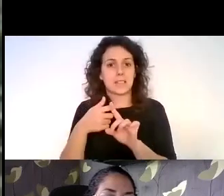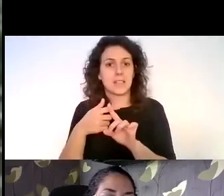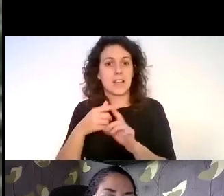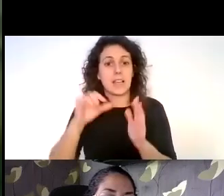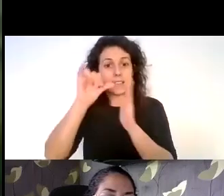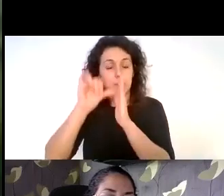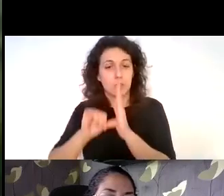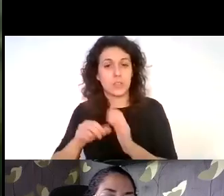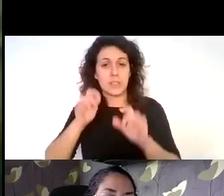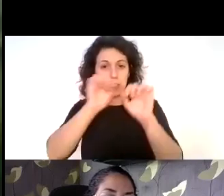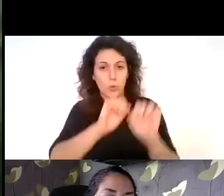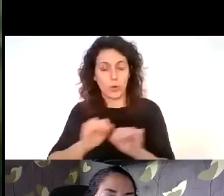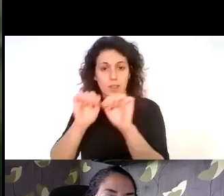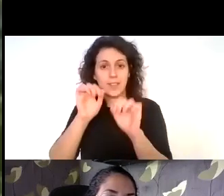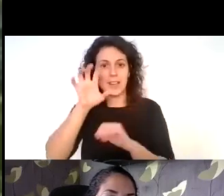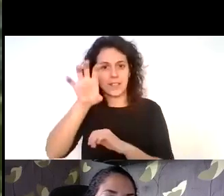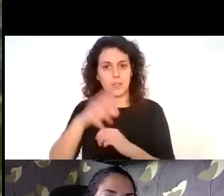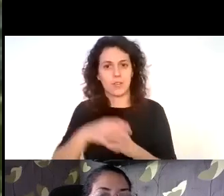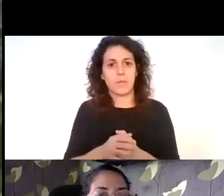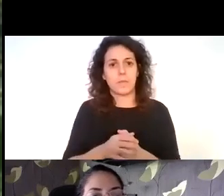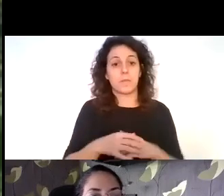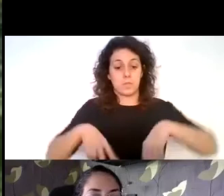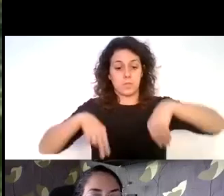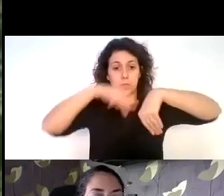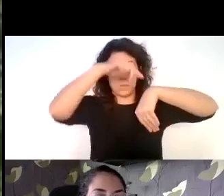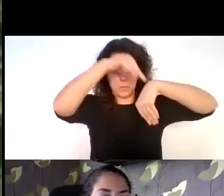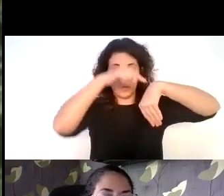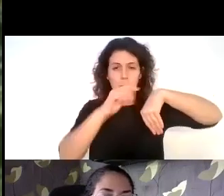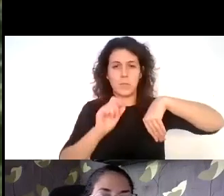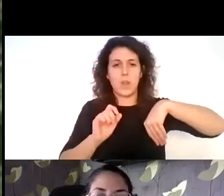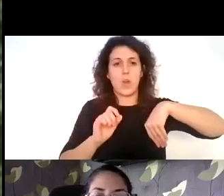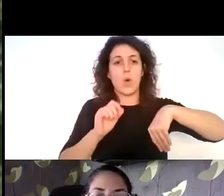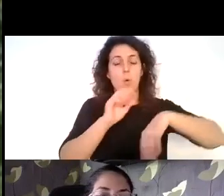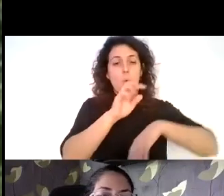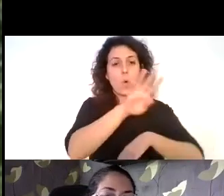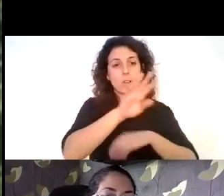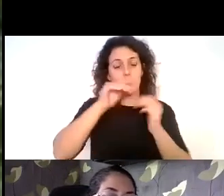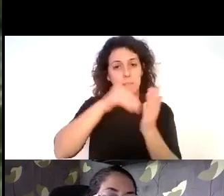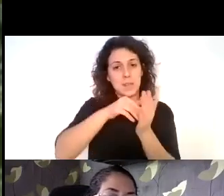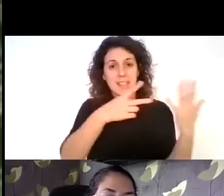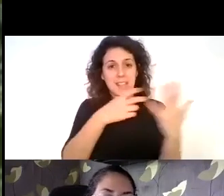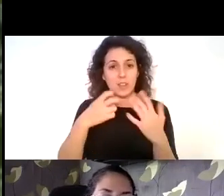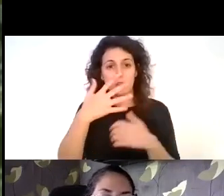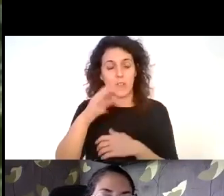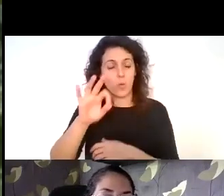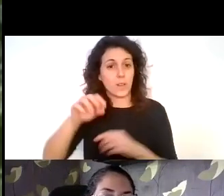del Estado. El volcán Barú es el punto más alto de Panamá, con 3.475 metros sobre el nivel del mar.